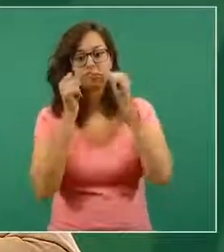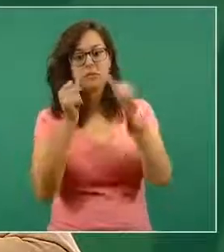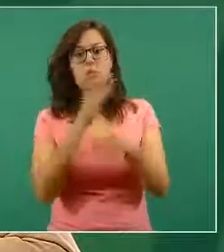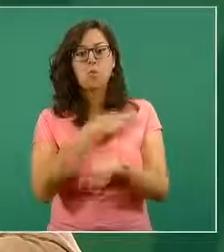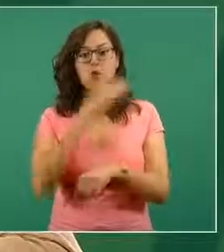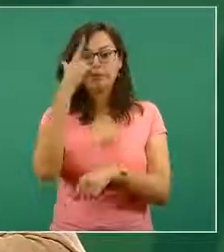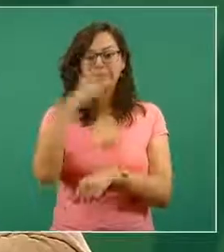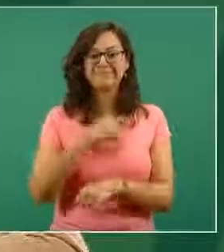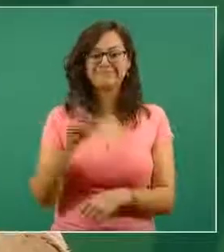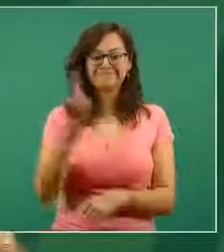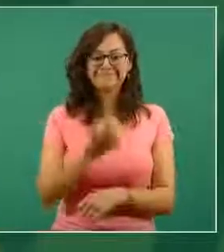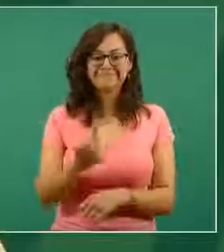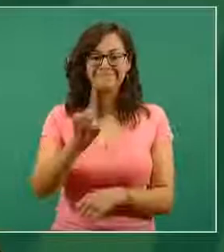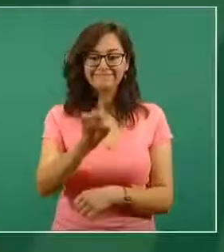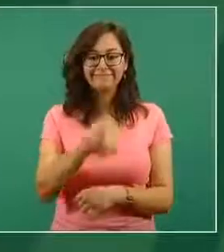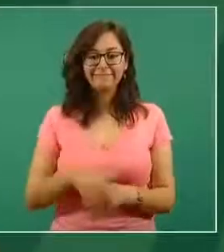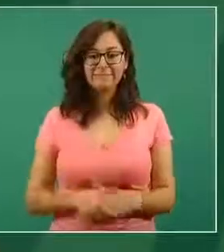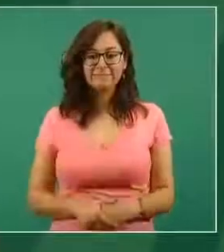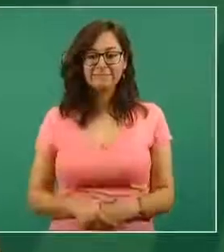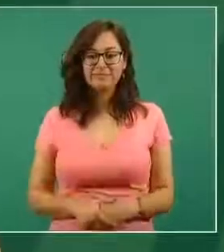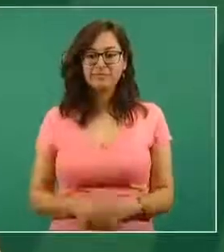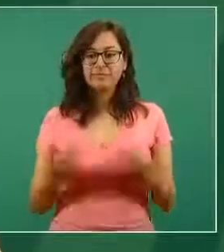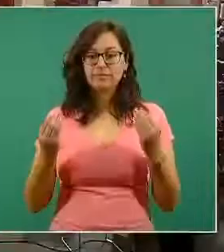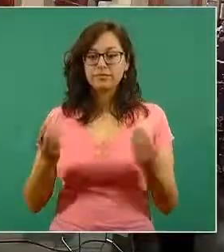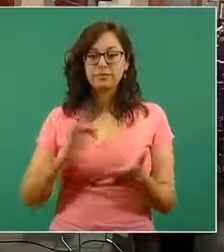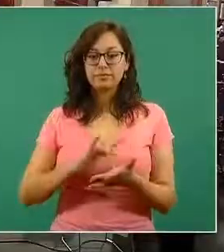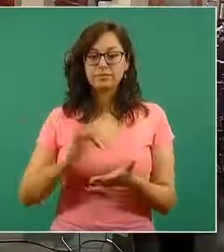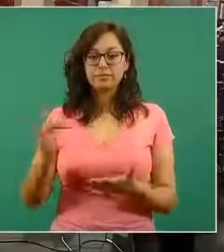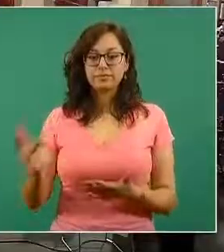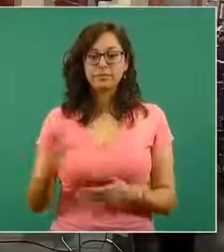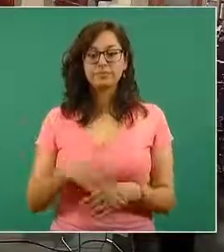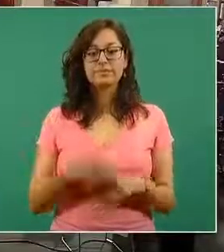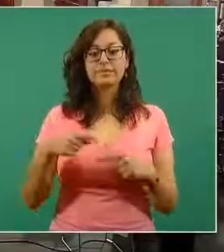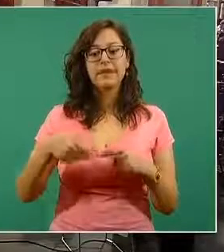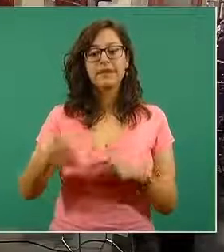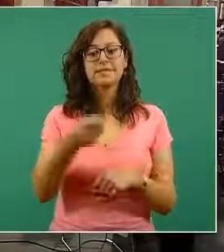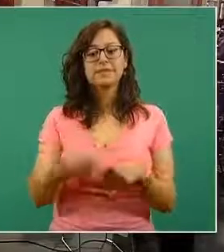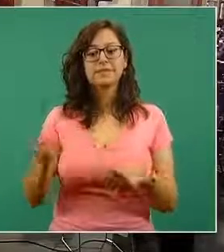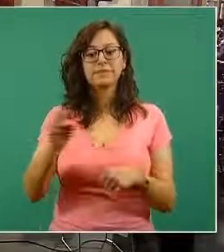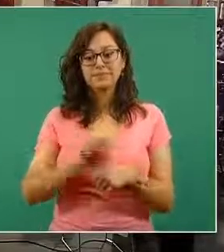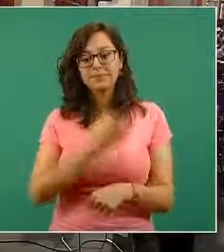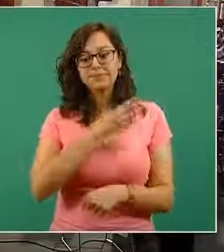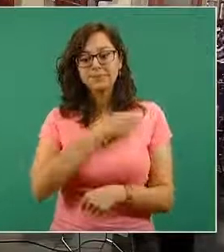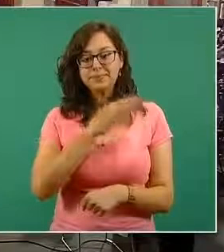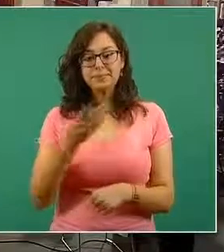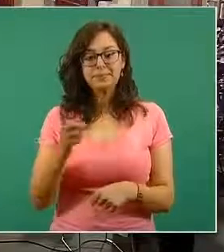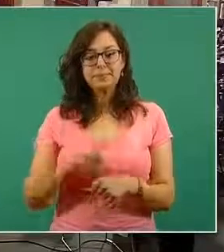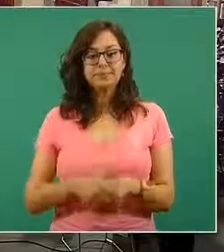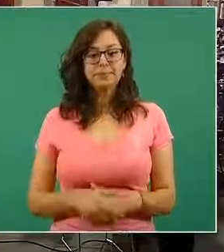noches de domingo. Muchas gracias. Buen inicio de semana. Gracias.